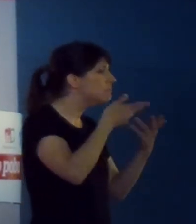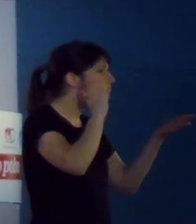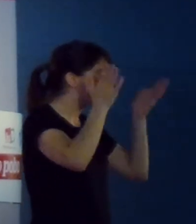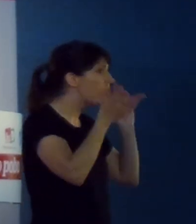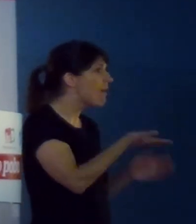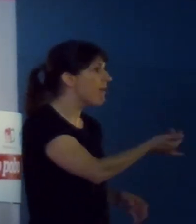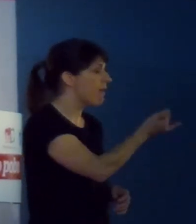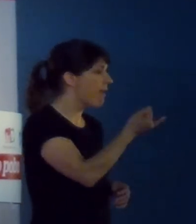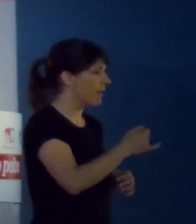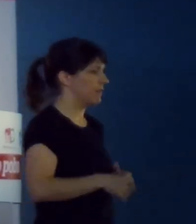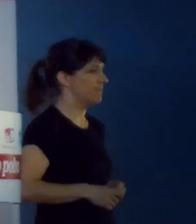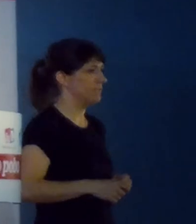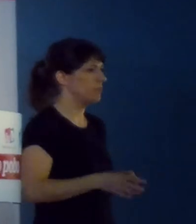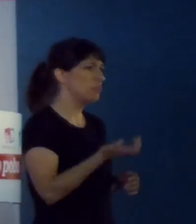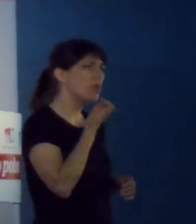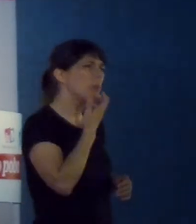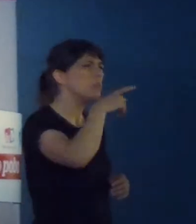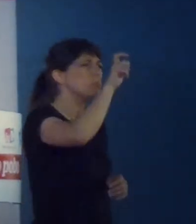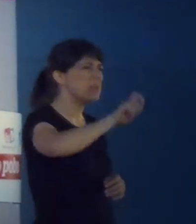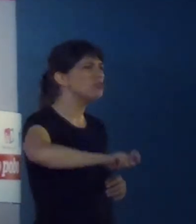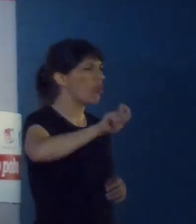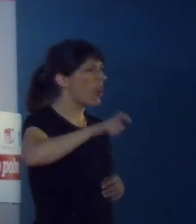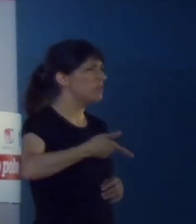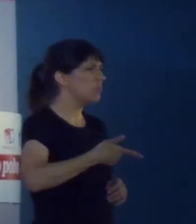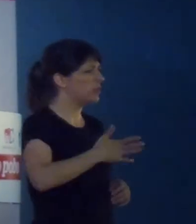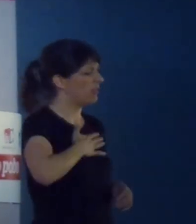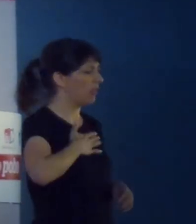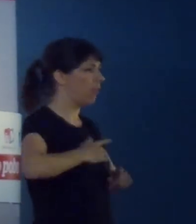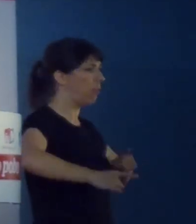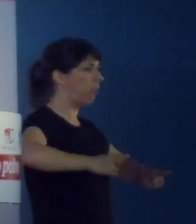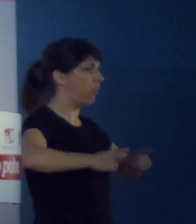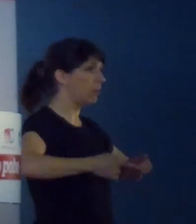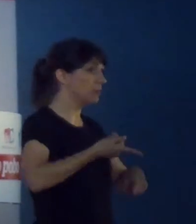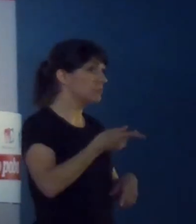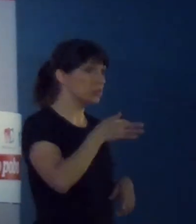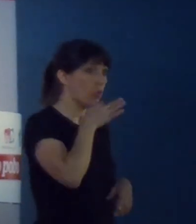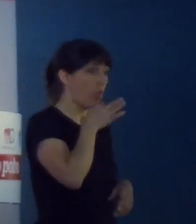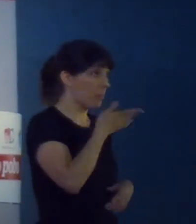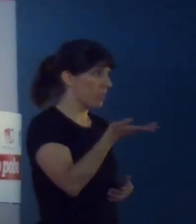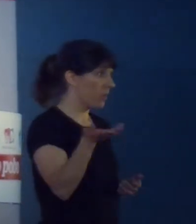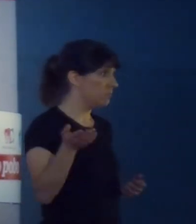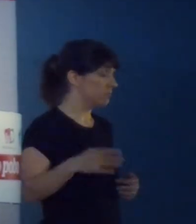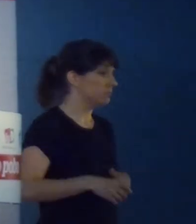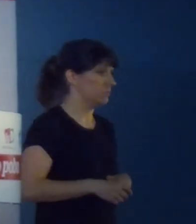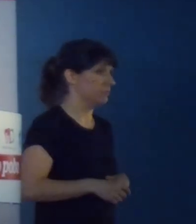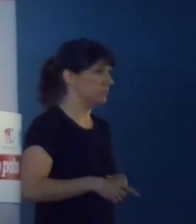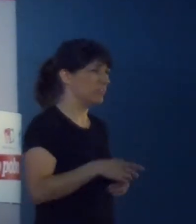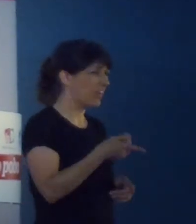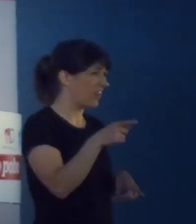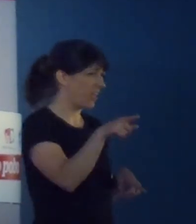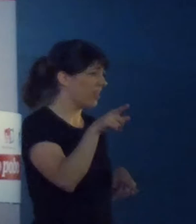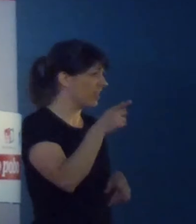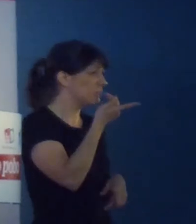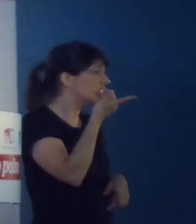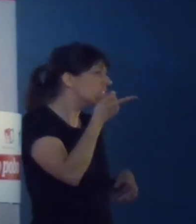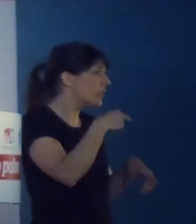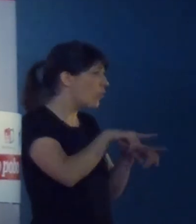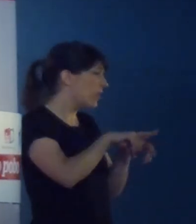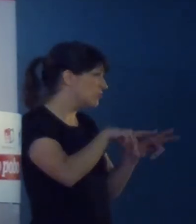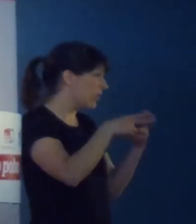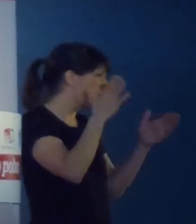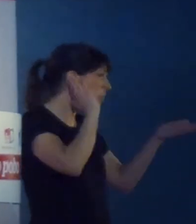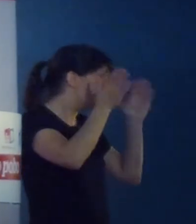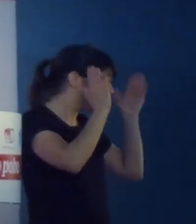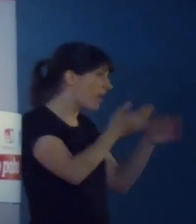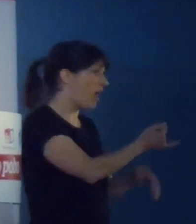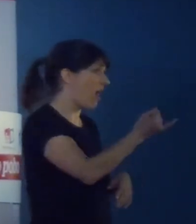E logo a violencia dos caciques, que ainda están aí, redigos. Hai unha violencia social. E se non a